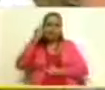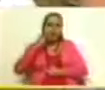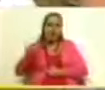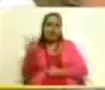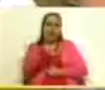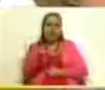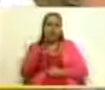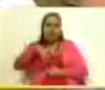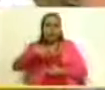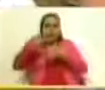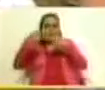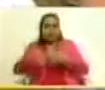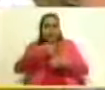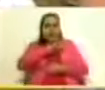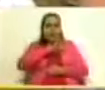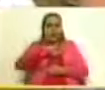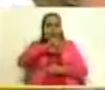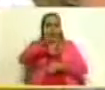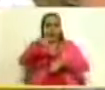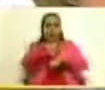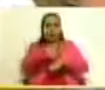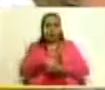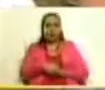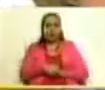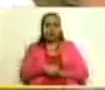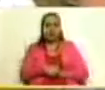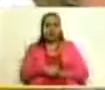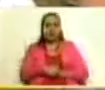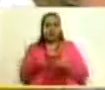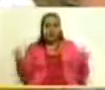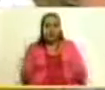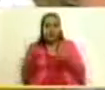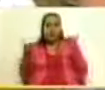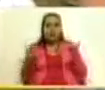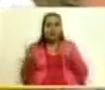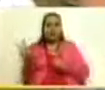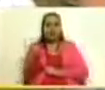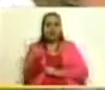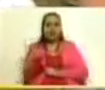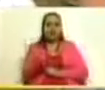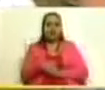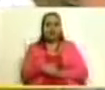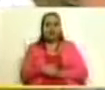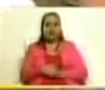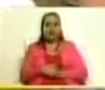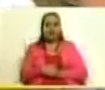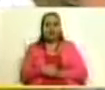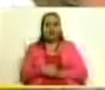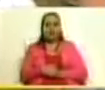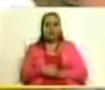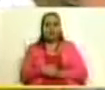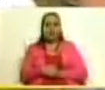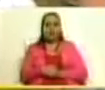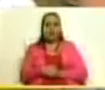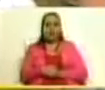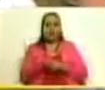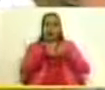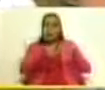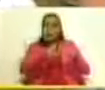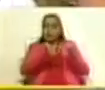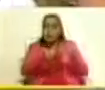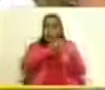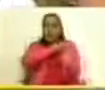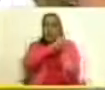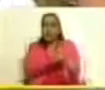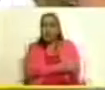de garantizar la soberanía nacional y promover la venezolanidad. Asimismo, el